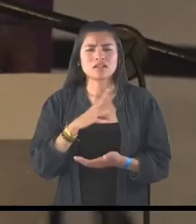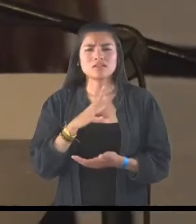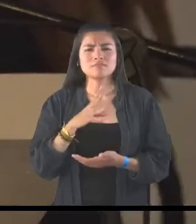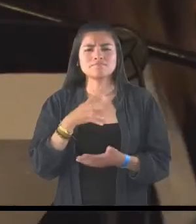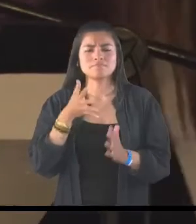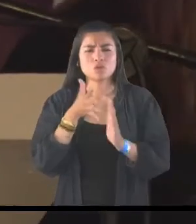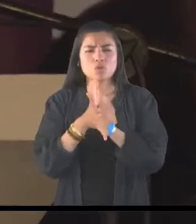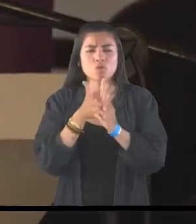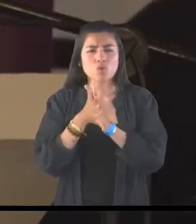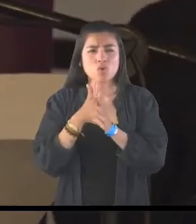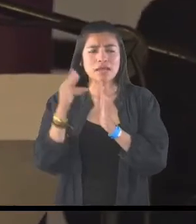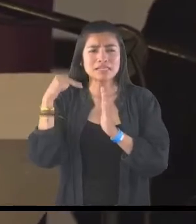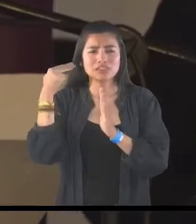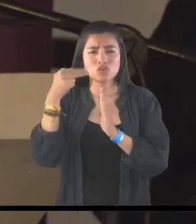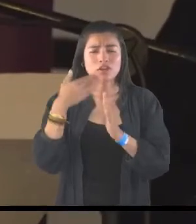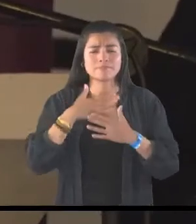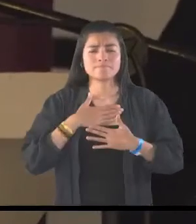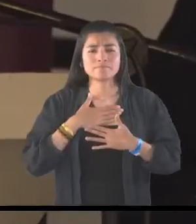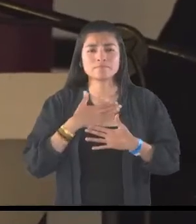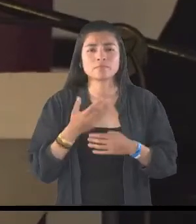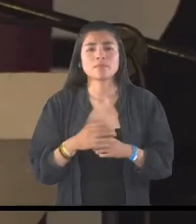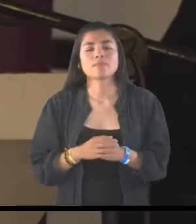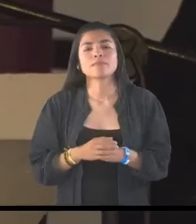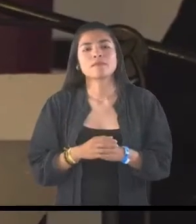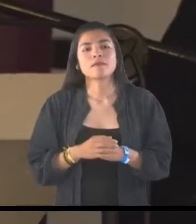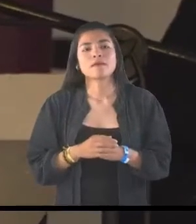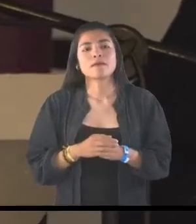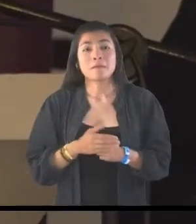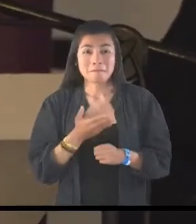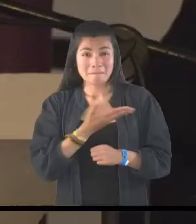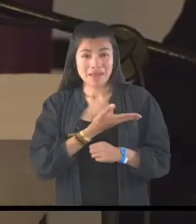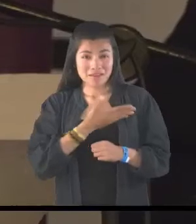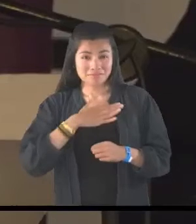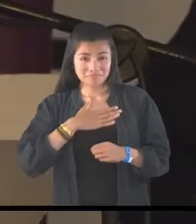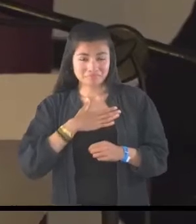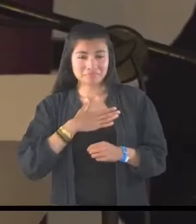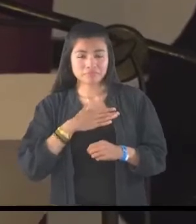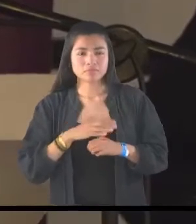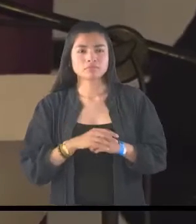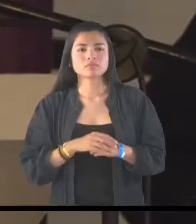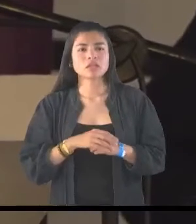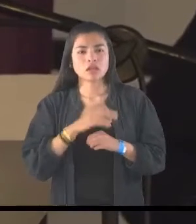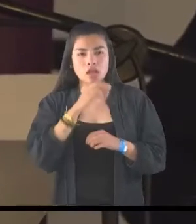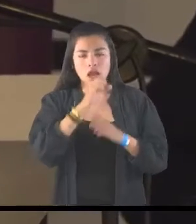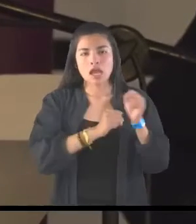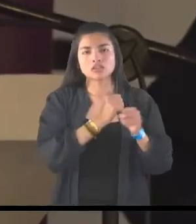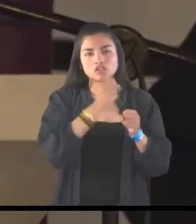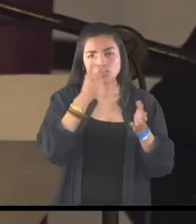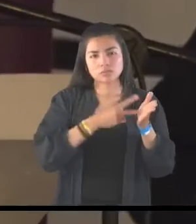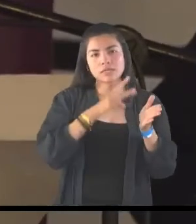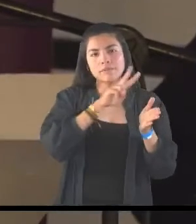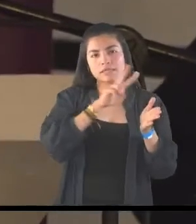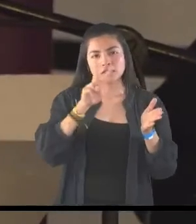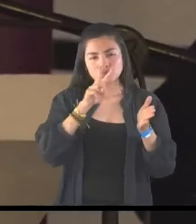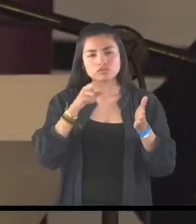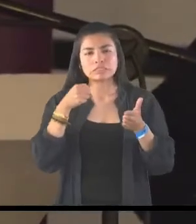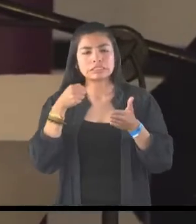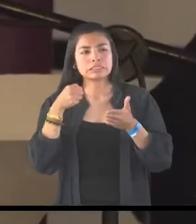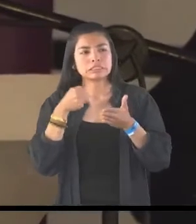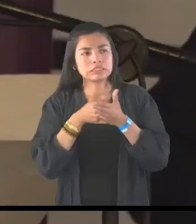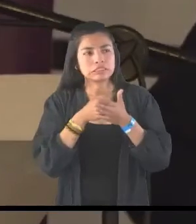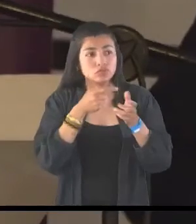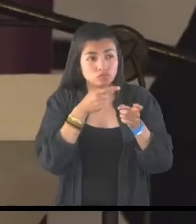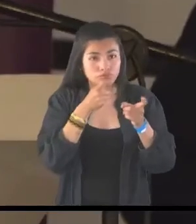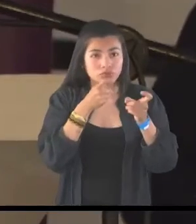de mi historia. Mi madre en el 2022 también me la quisieron matar. Vino hacia acá,